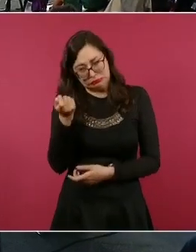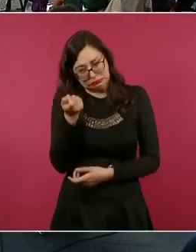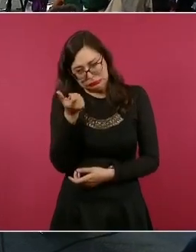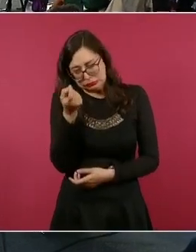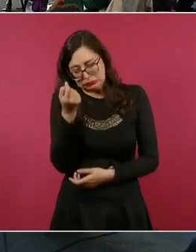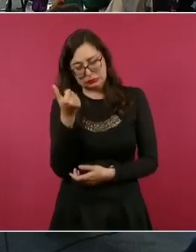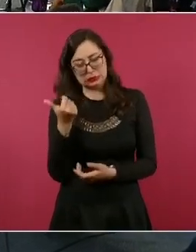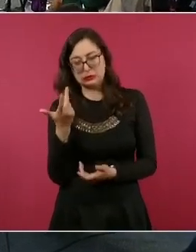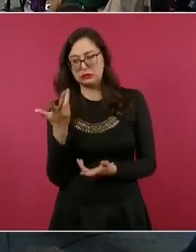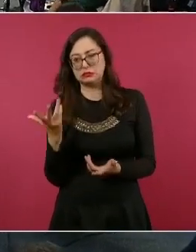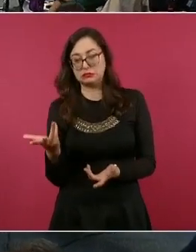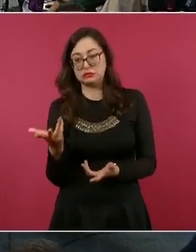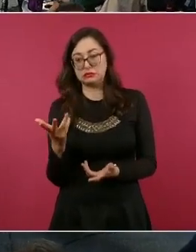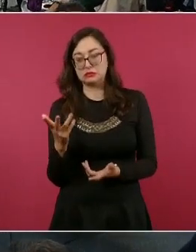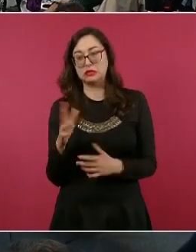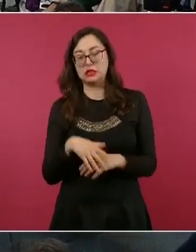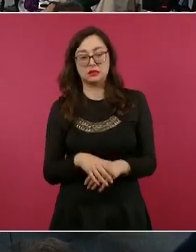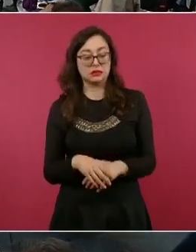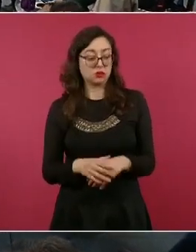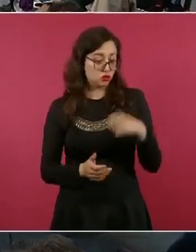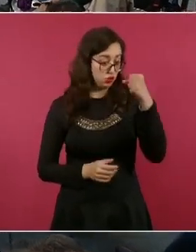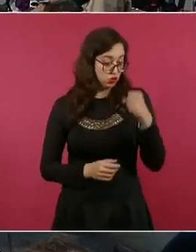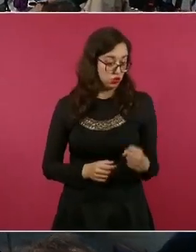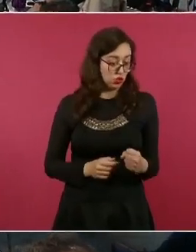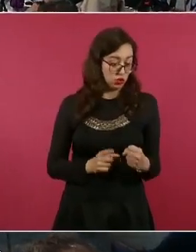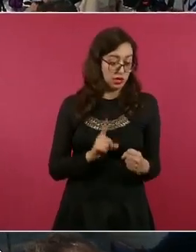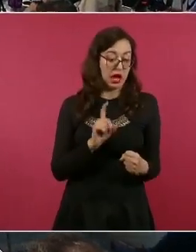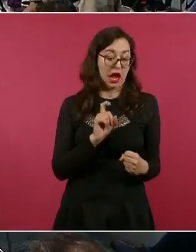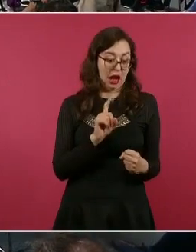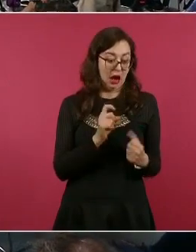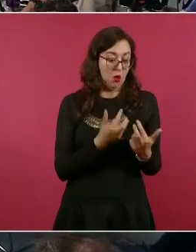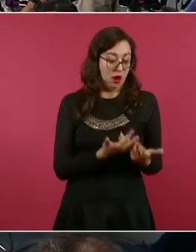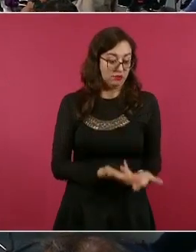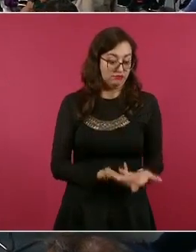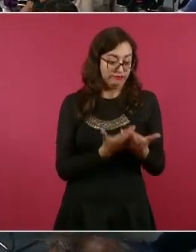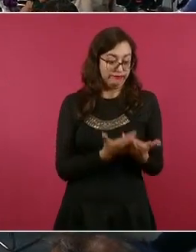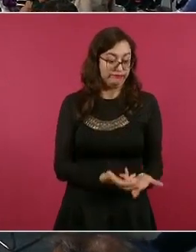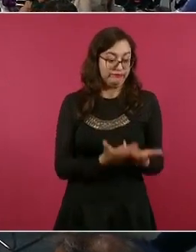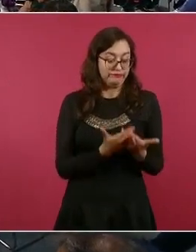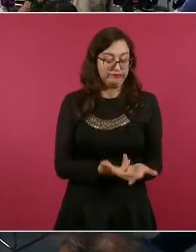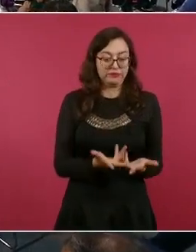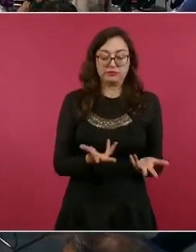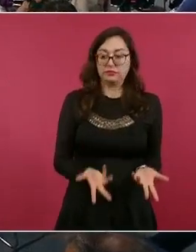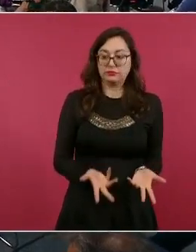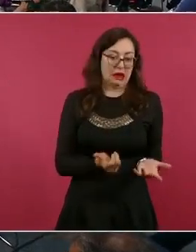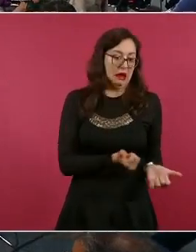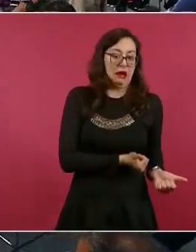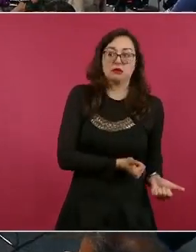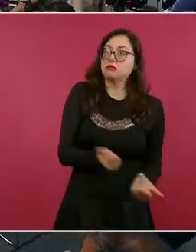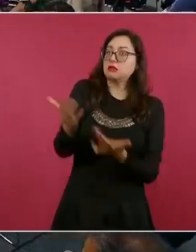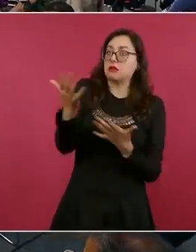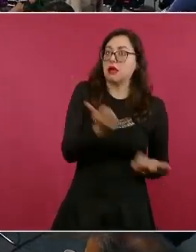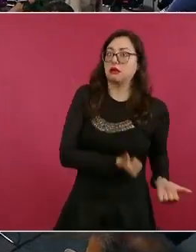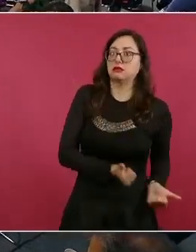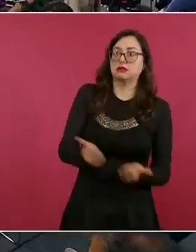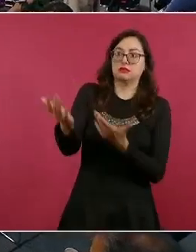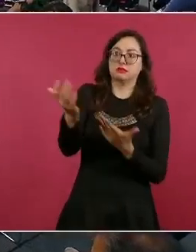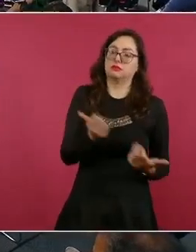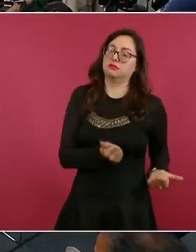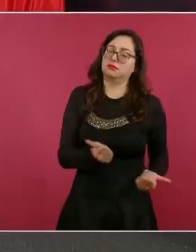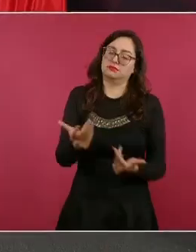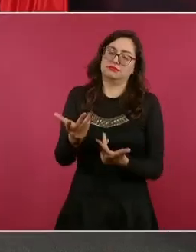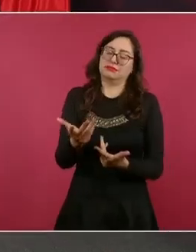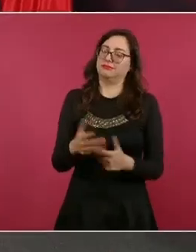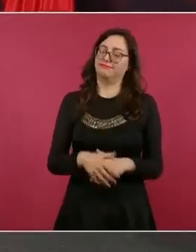no de llevar el agua o no seguir con lo mismo, de que sigue creciendo la Ciudad de México